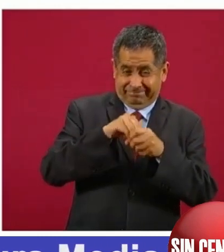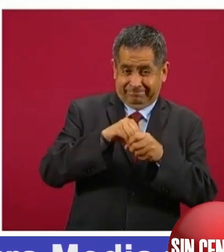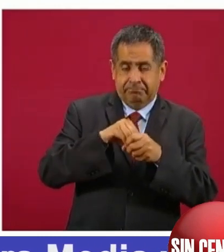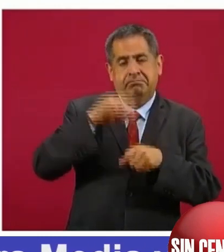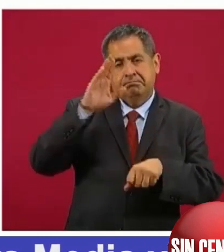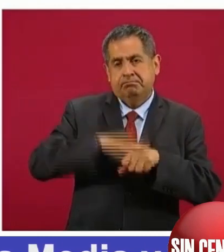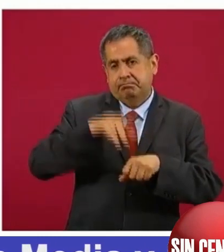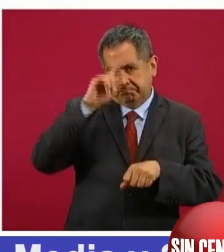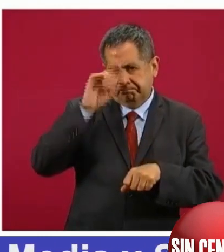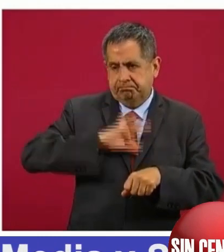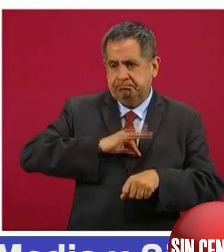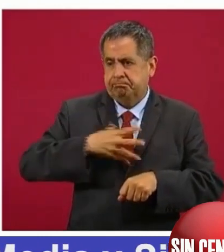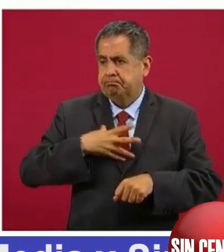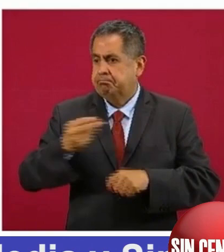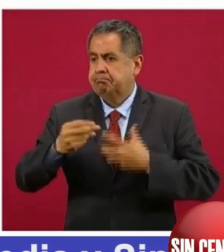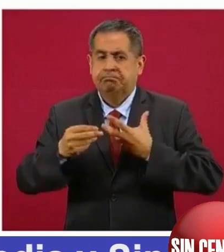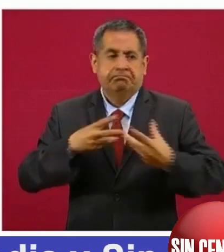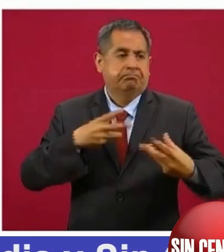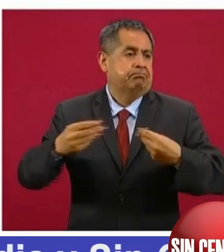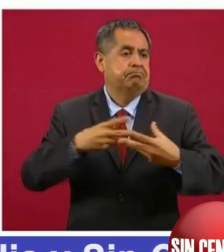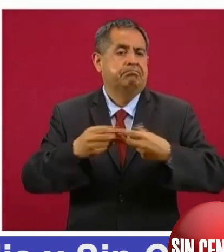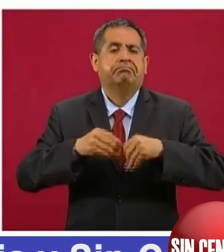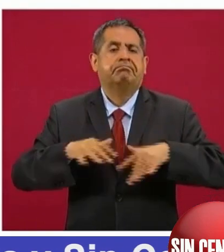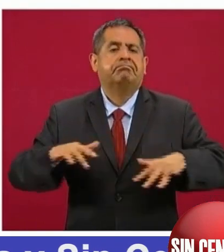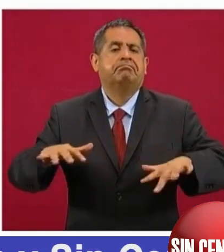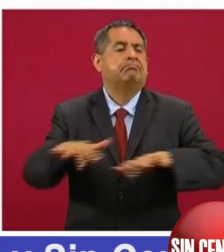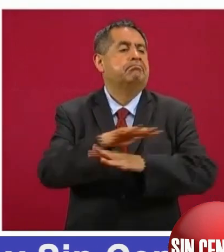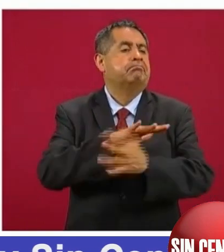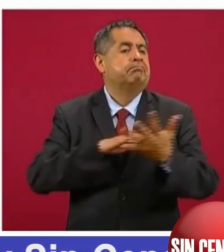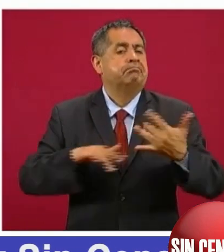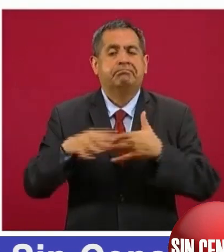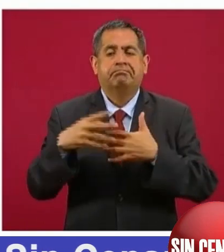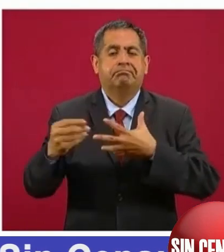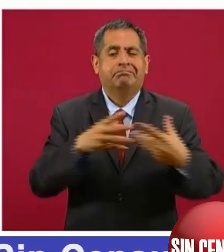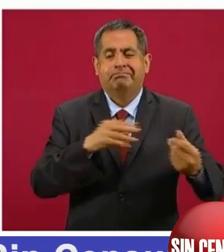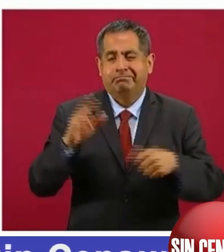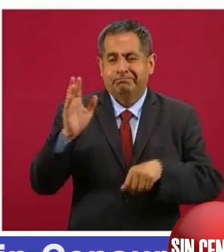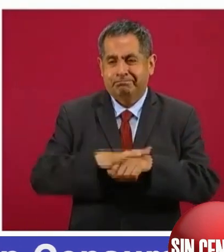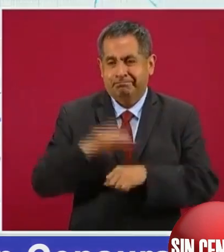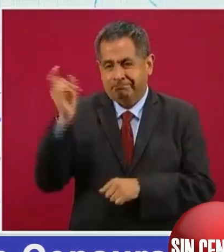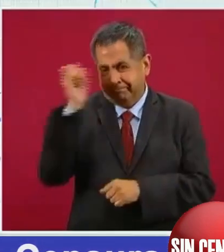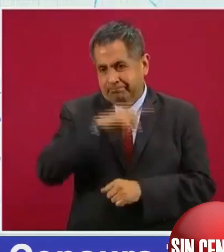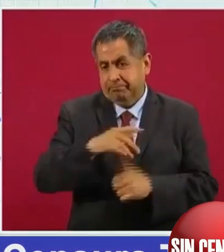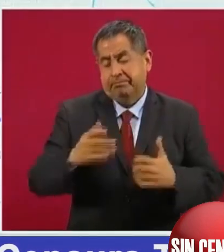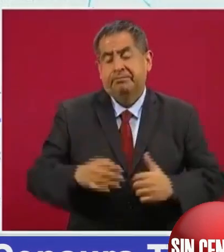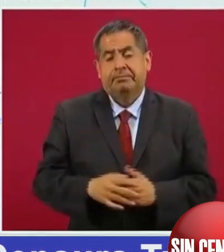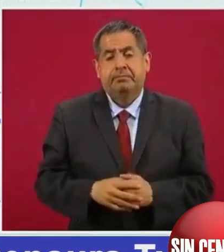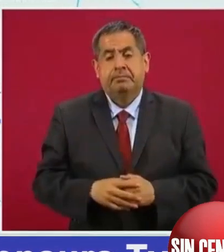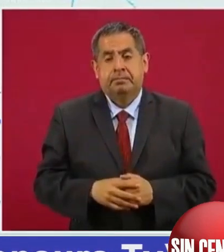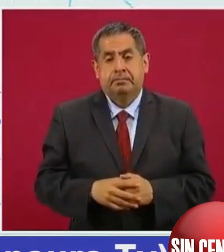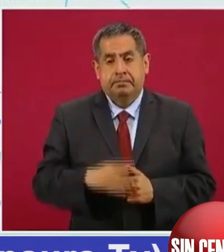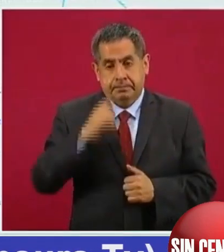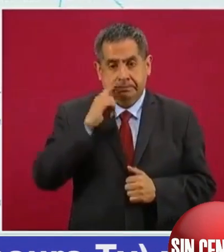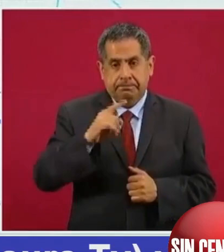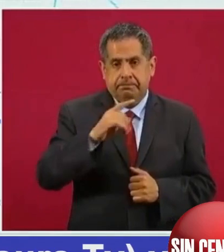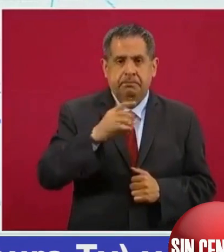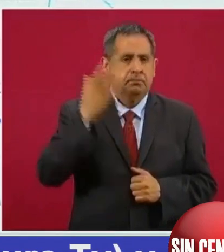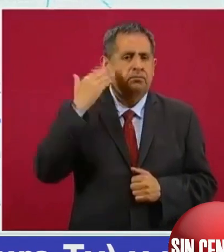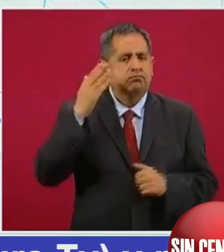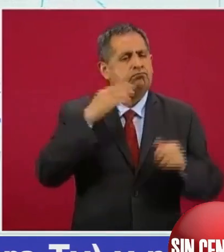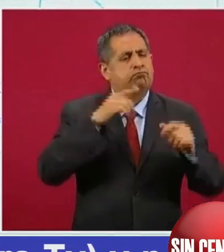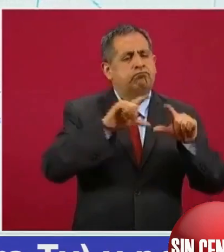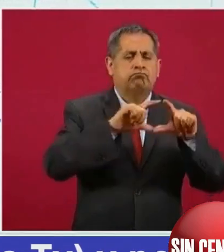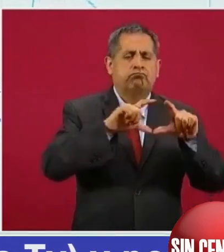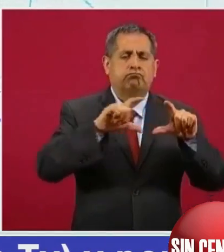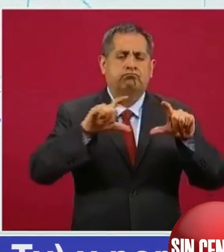tamaño poblacional y mayor movilidad de las personas, se vuelve más complicado. Hemos tenido esta meseta, le llamamos